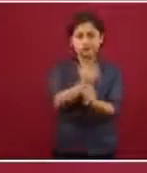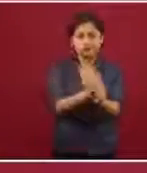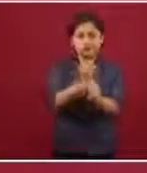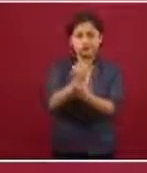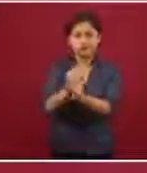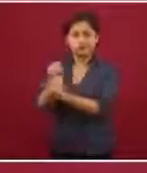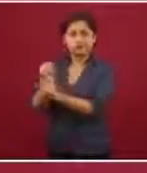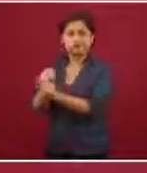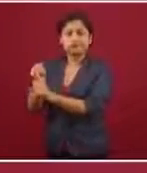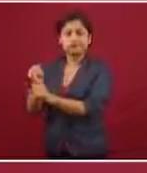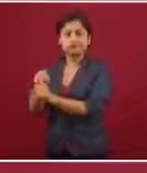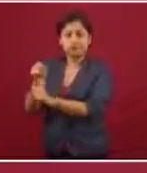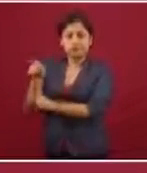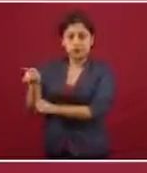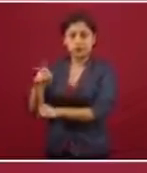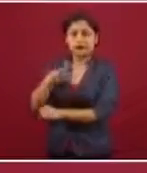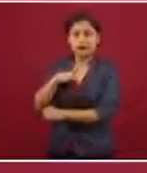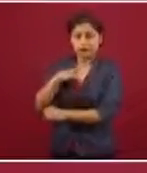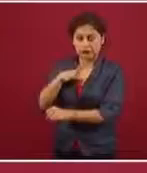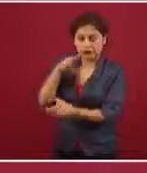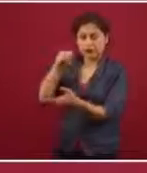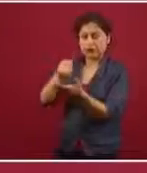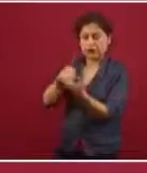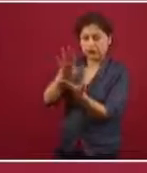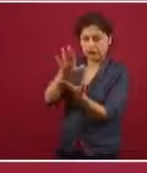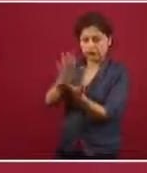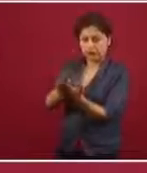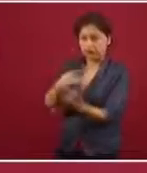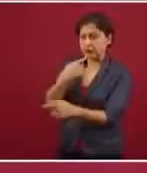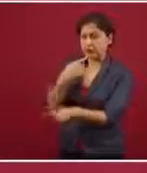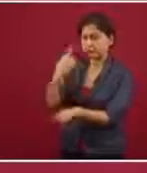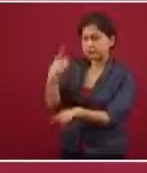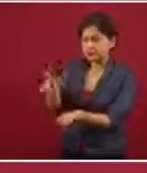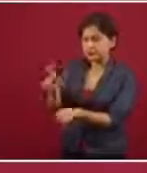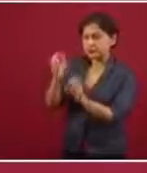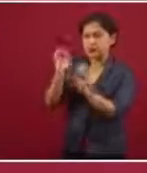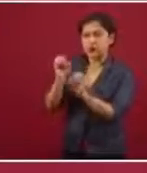registrando, todos los casos que se investigan, que